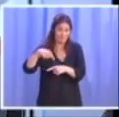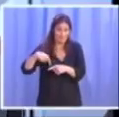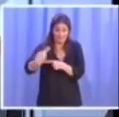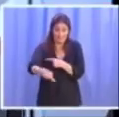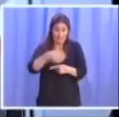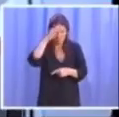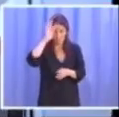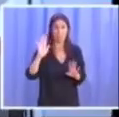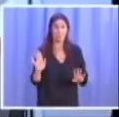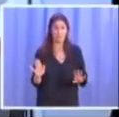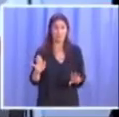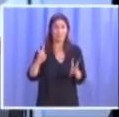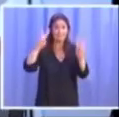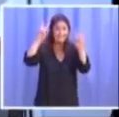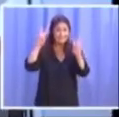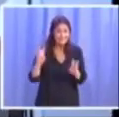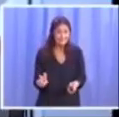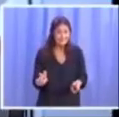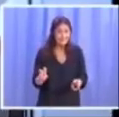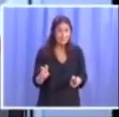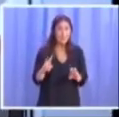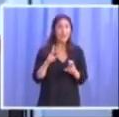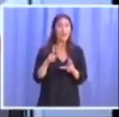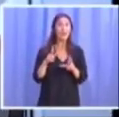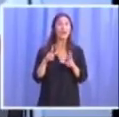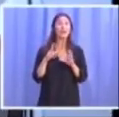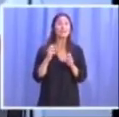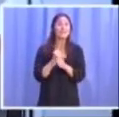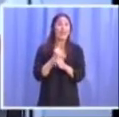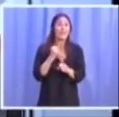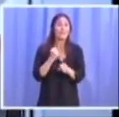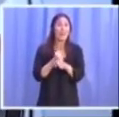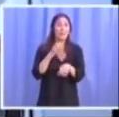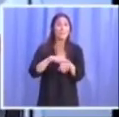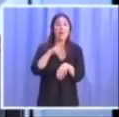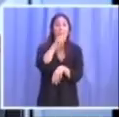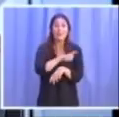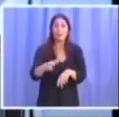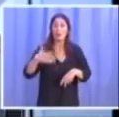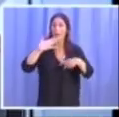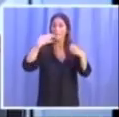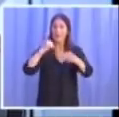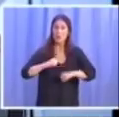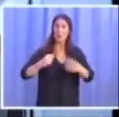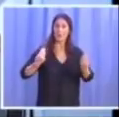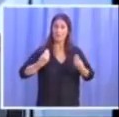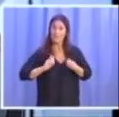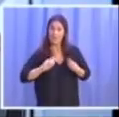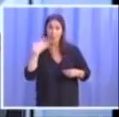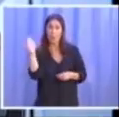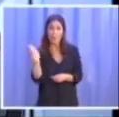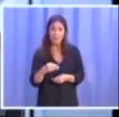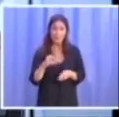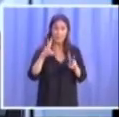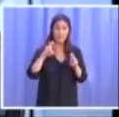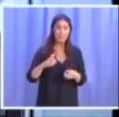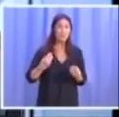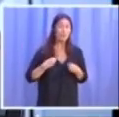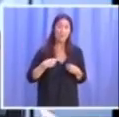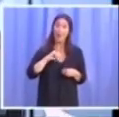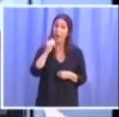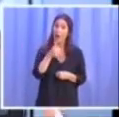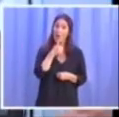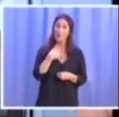este próximo domingo. En materia de trabajo, sobre todo para las personas, viviendas mayores y juventud, en viviendas, dijimos, lo sigo